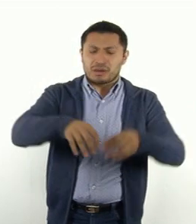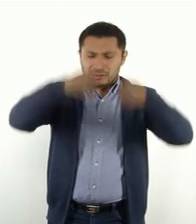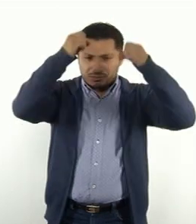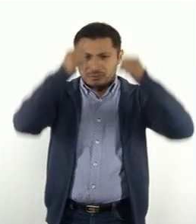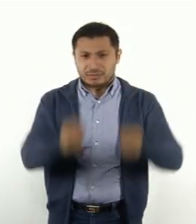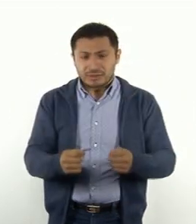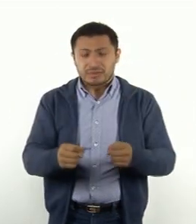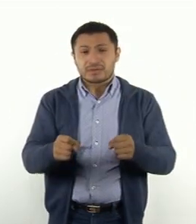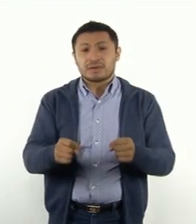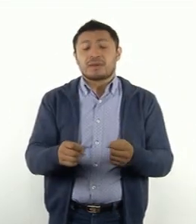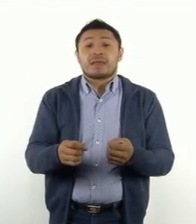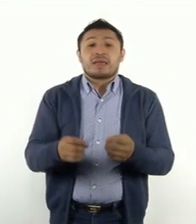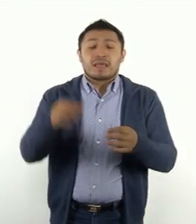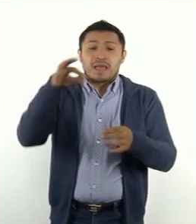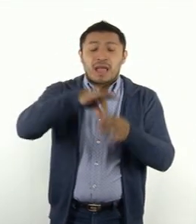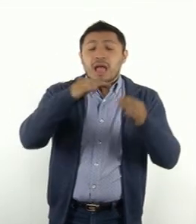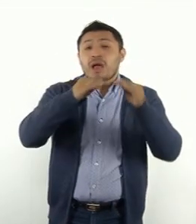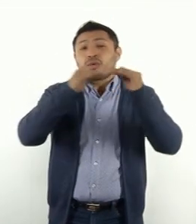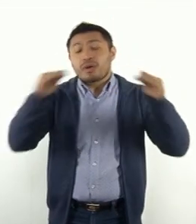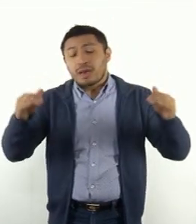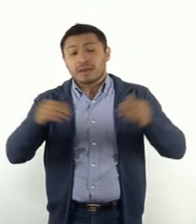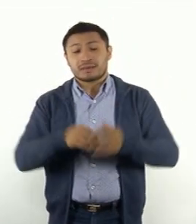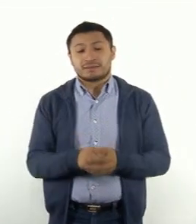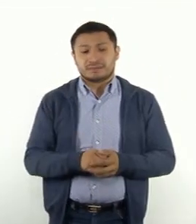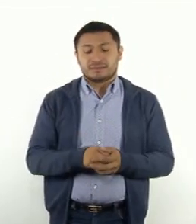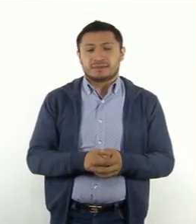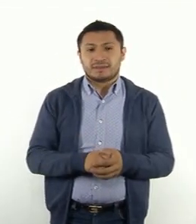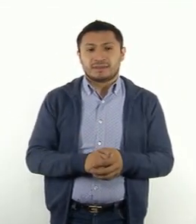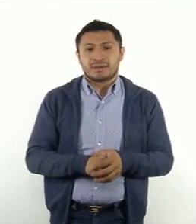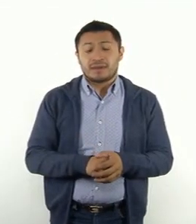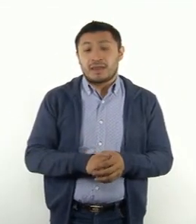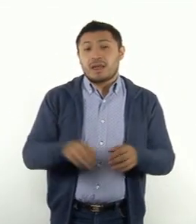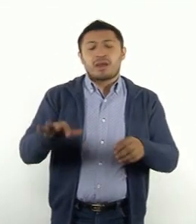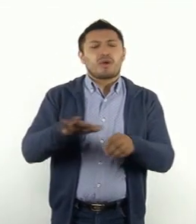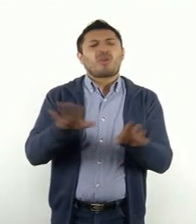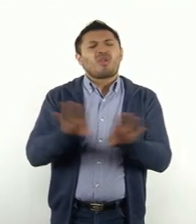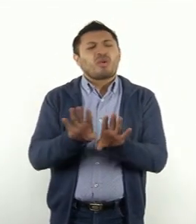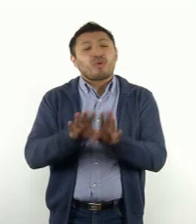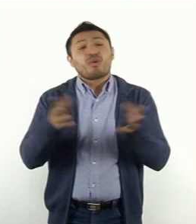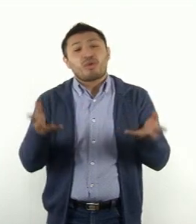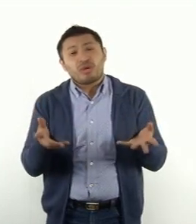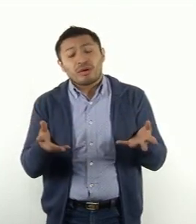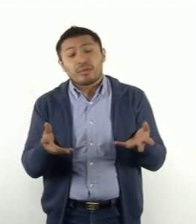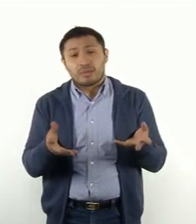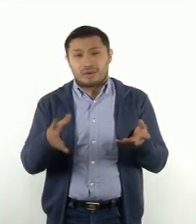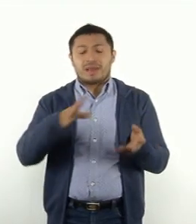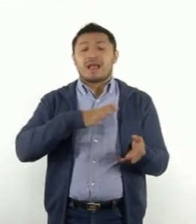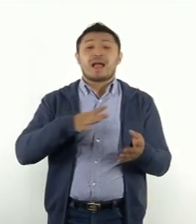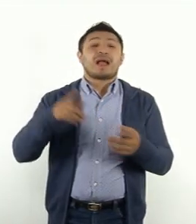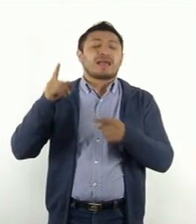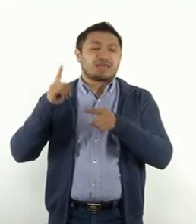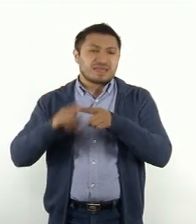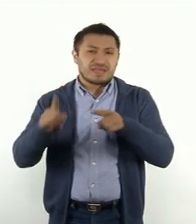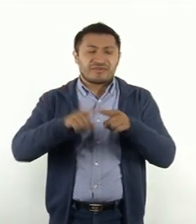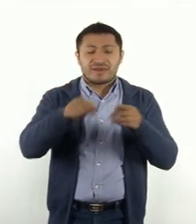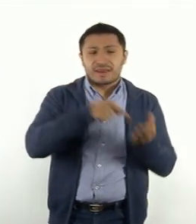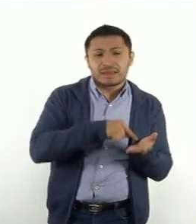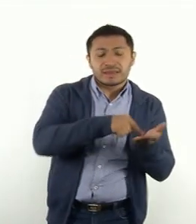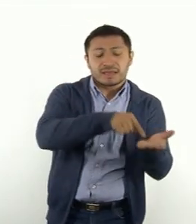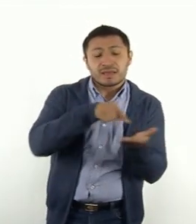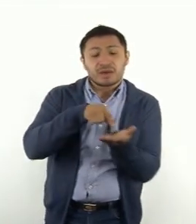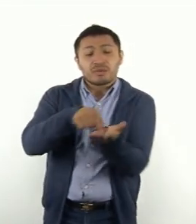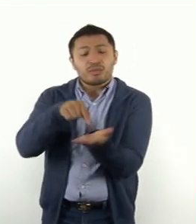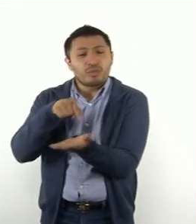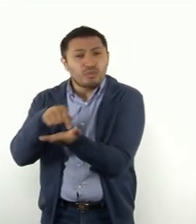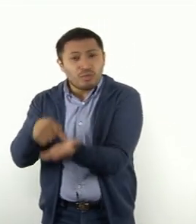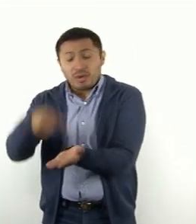de democracia, el pluralismo político, ya que a través de ellas compiten diversas propuestas para el logro